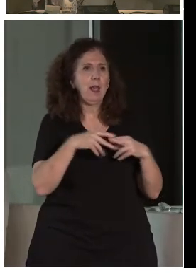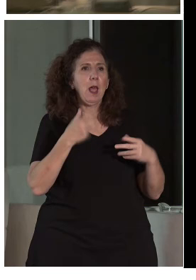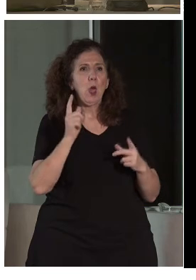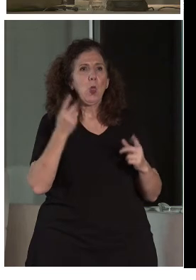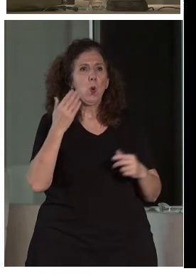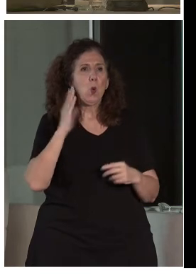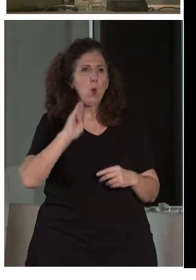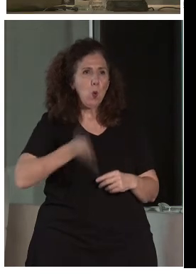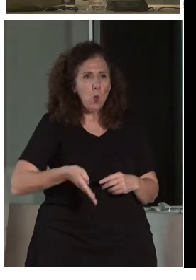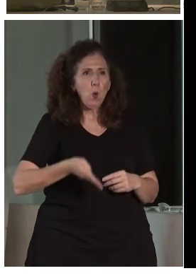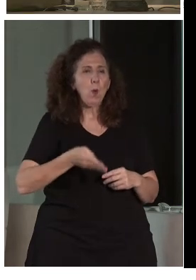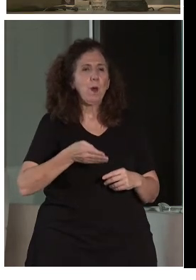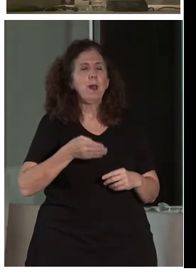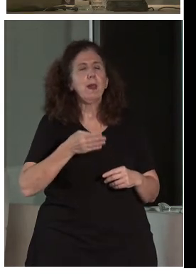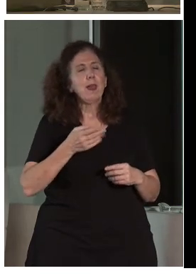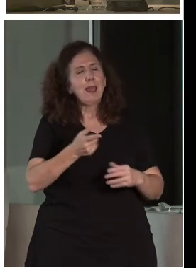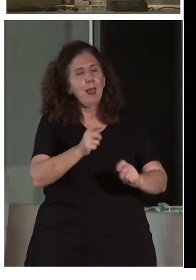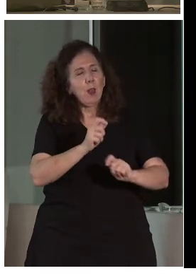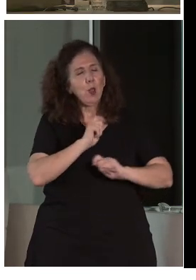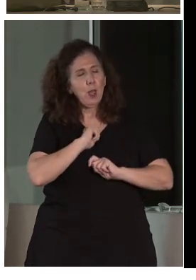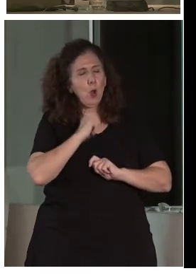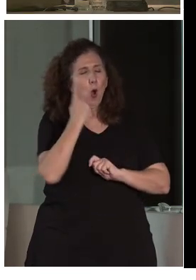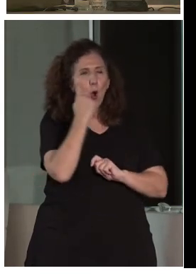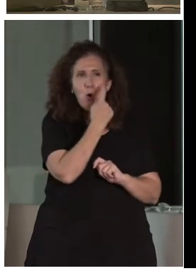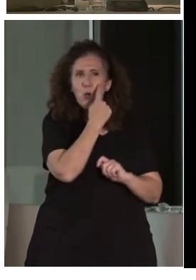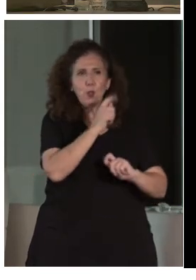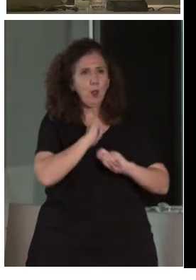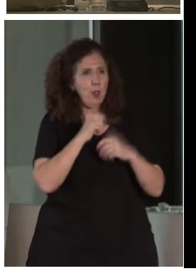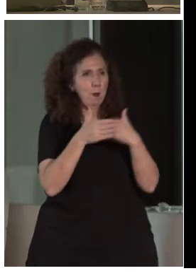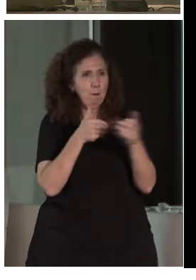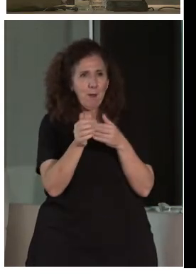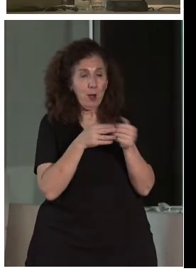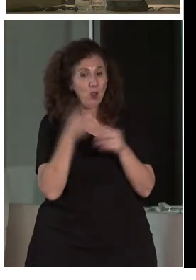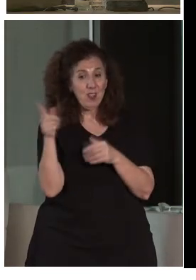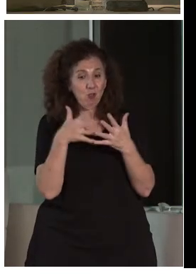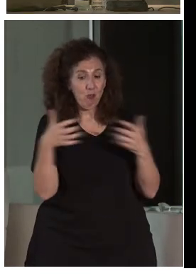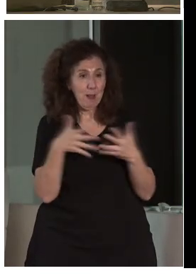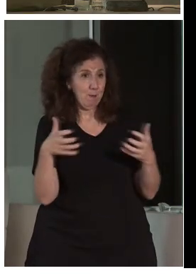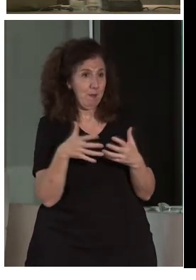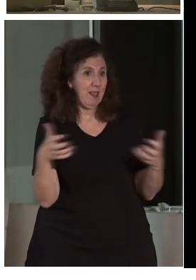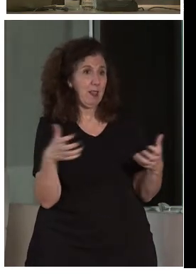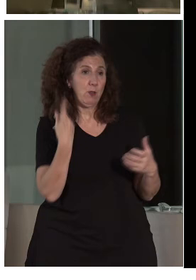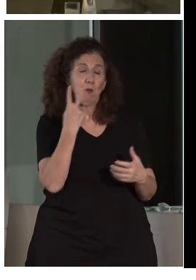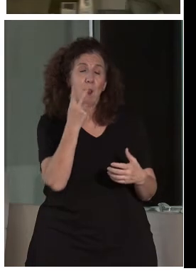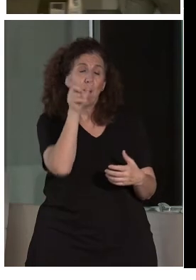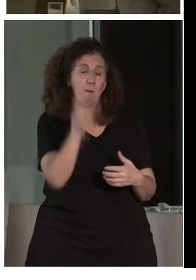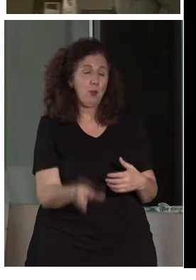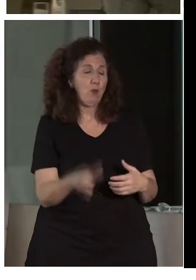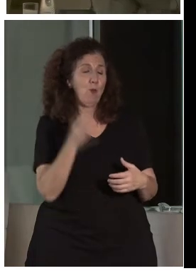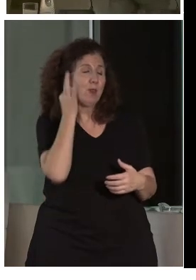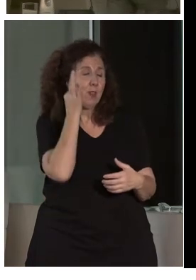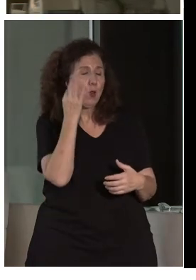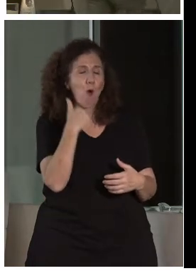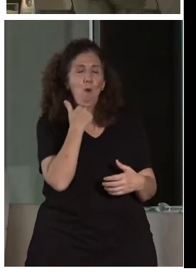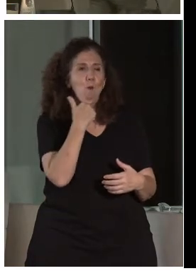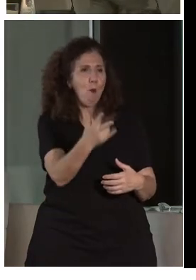en nuestras manos y nuestros ojos. Dice, las palabras de este niño de 15 años con discapacidad ponen voz a la felicidad. ¿No? La verdad que